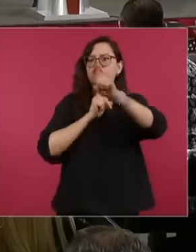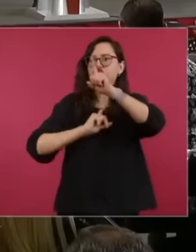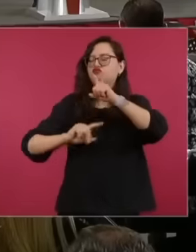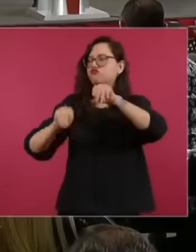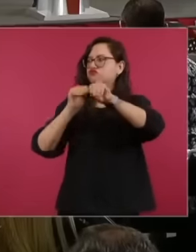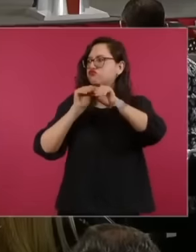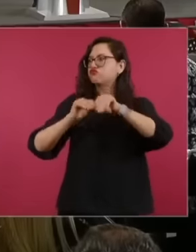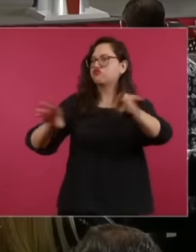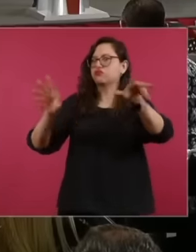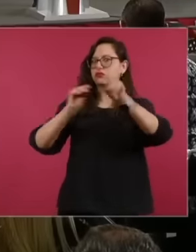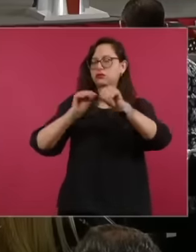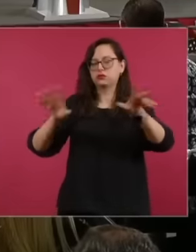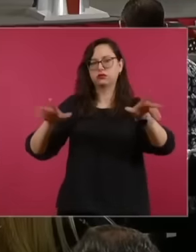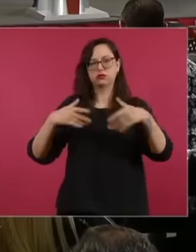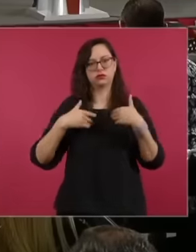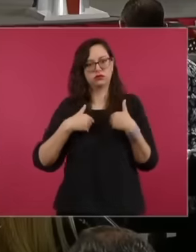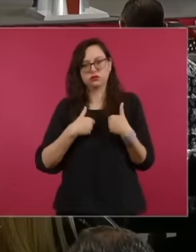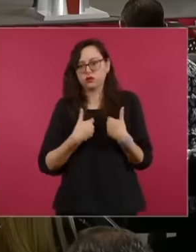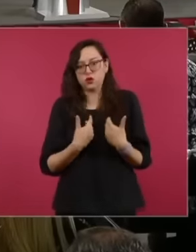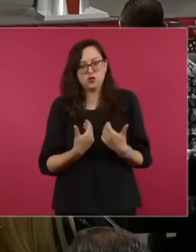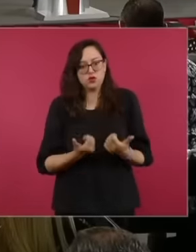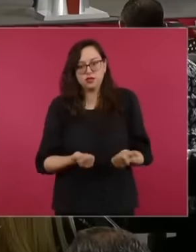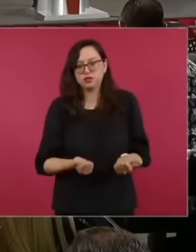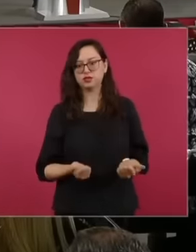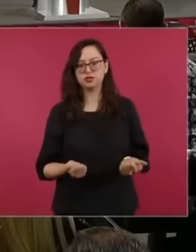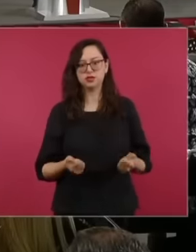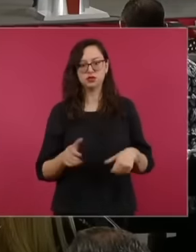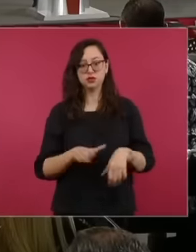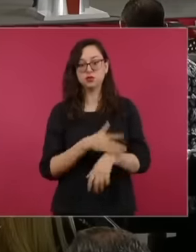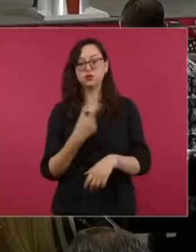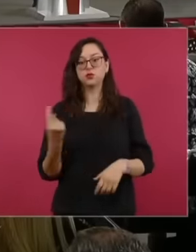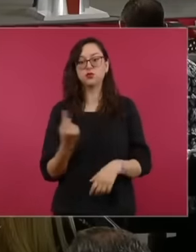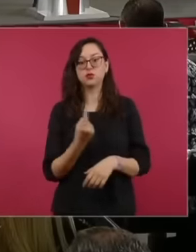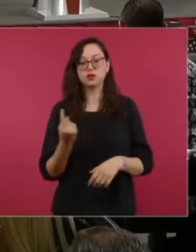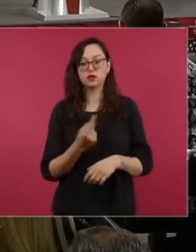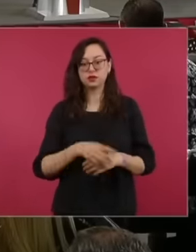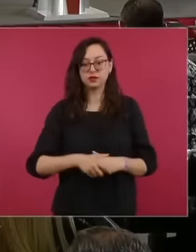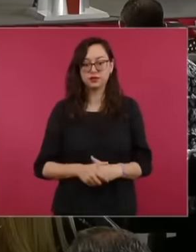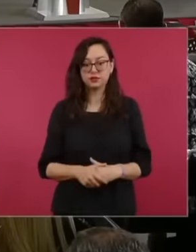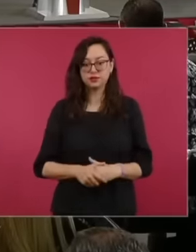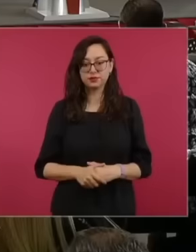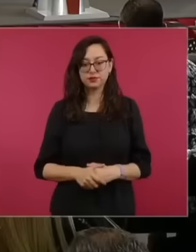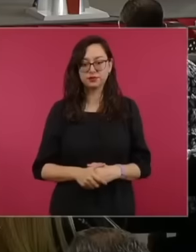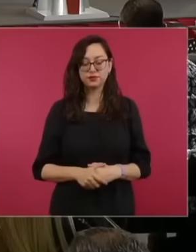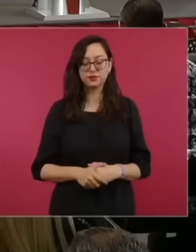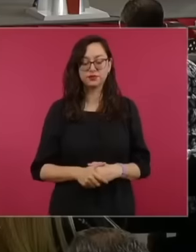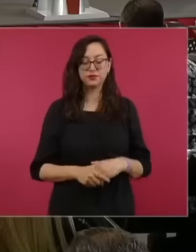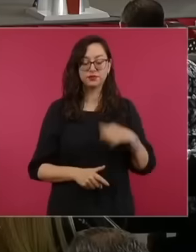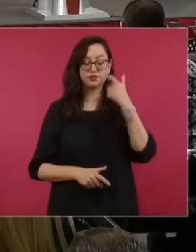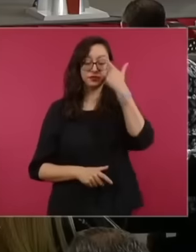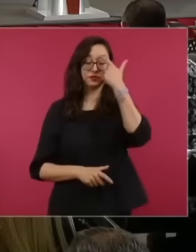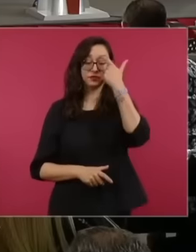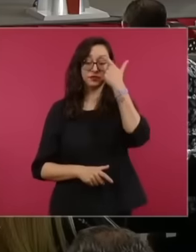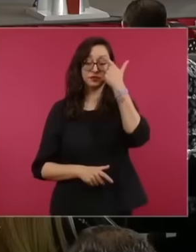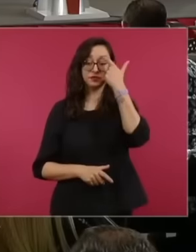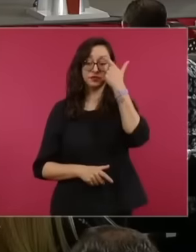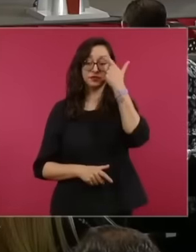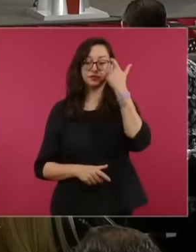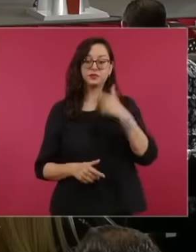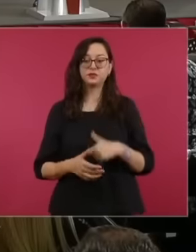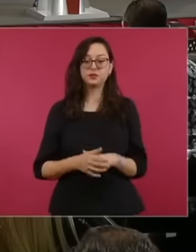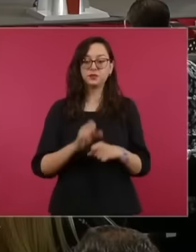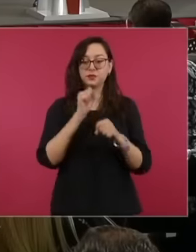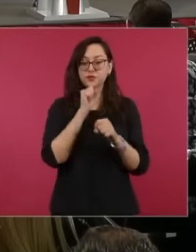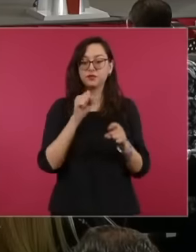qué lo montó. Están también diciendo que no es cierto que haya llegado al punto